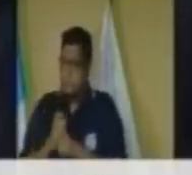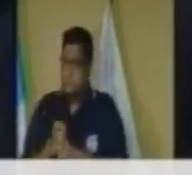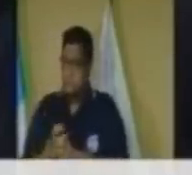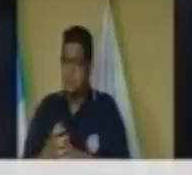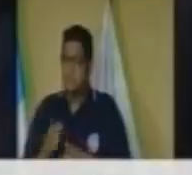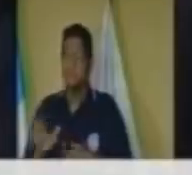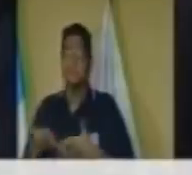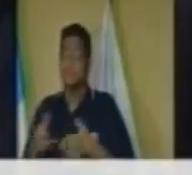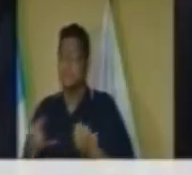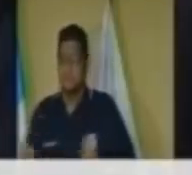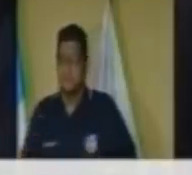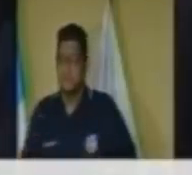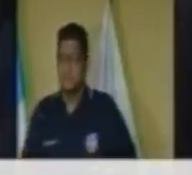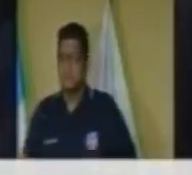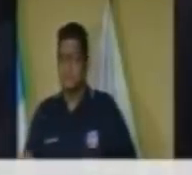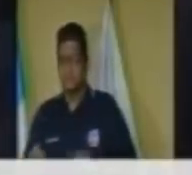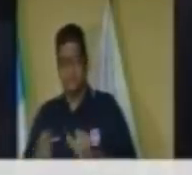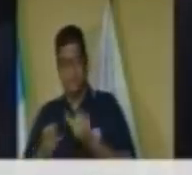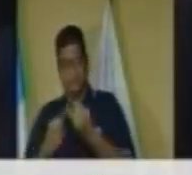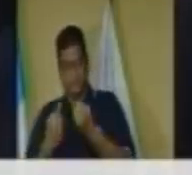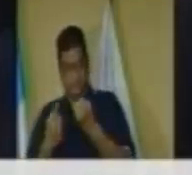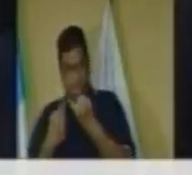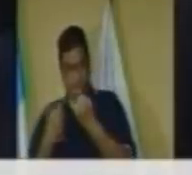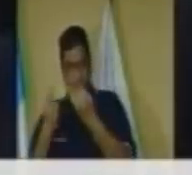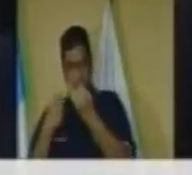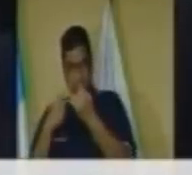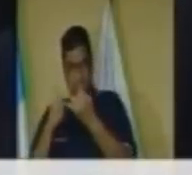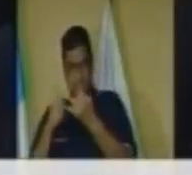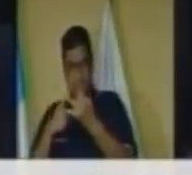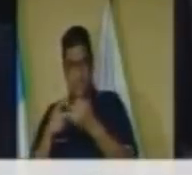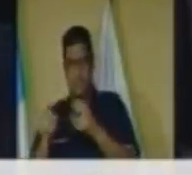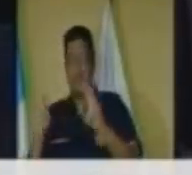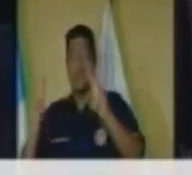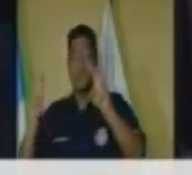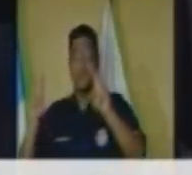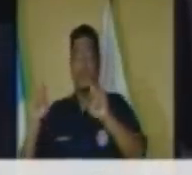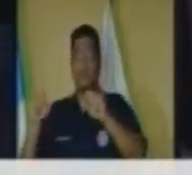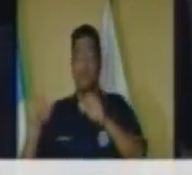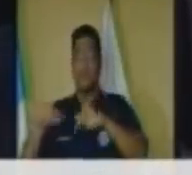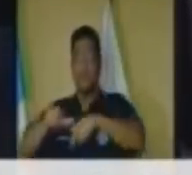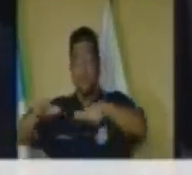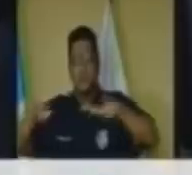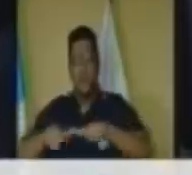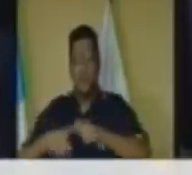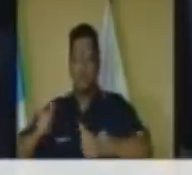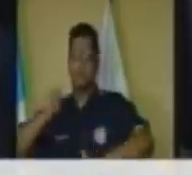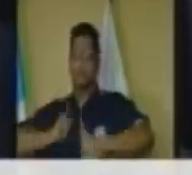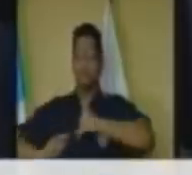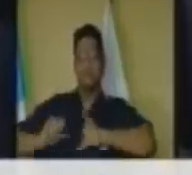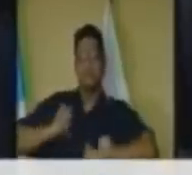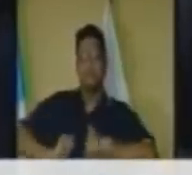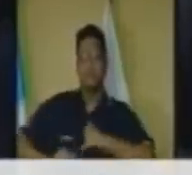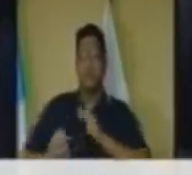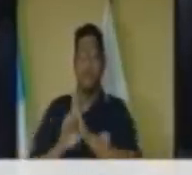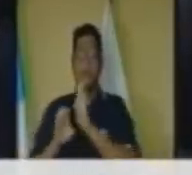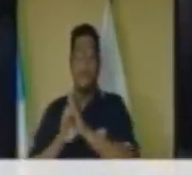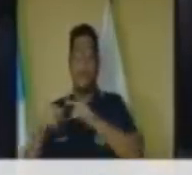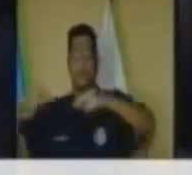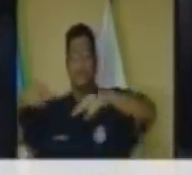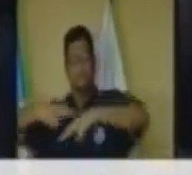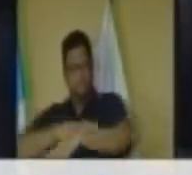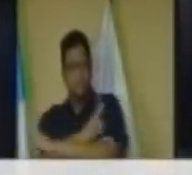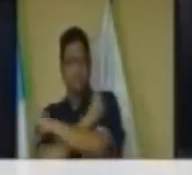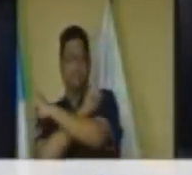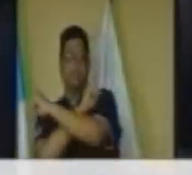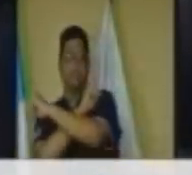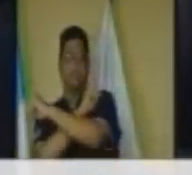sería la primera pregunta. La segunda es, ¿qué pasa con los lugares de recreación, pero privados? Porque hoy vimos que mucha gente se fue al